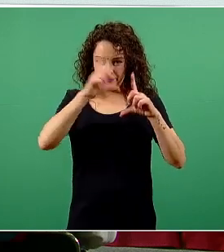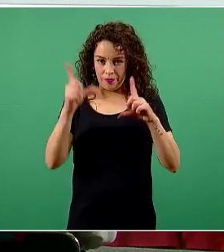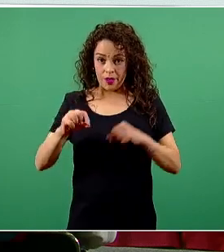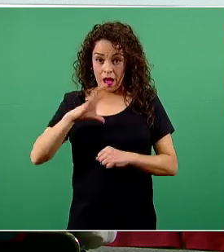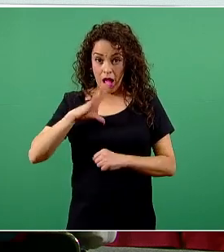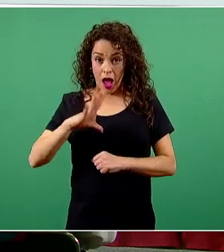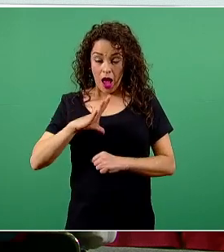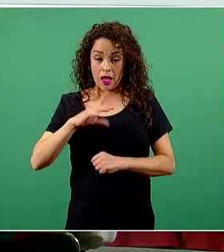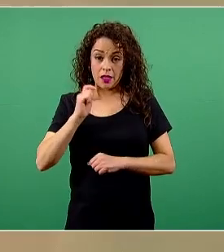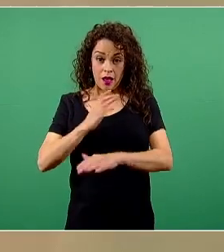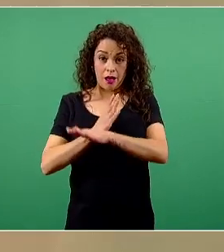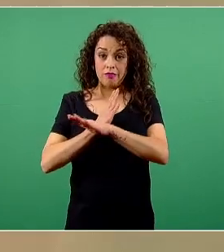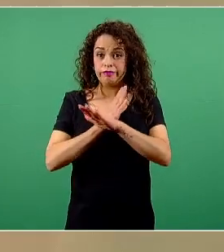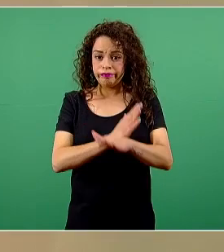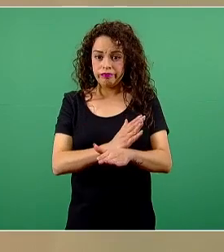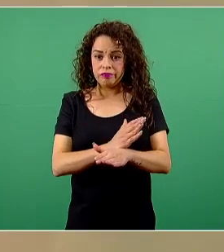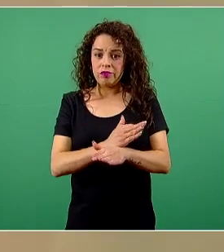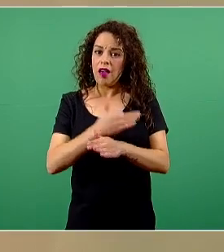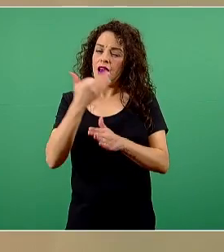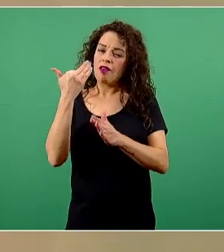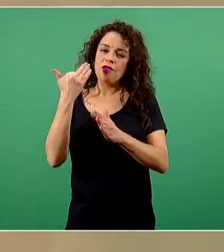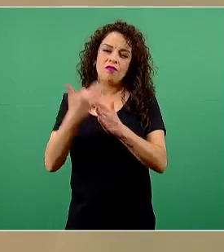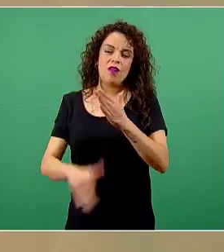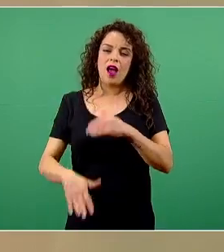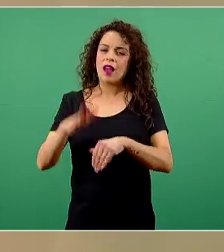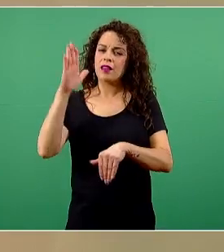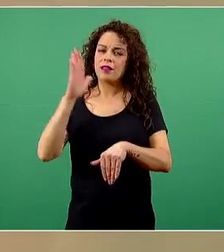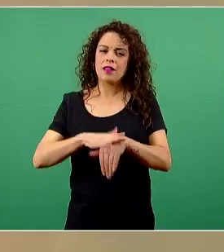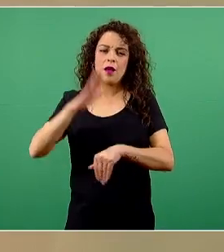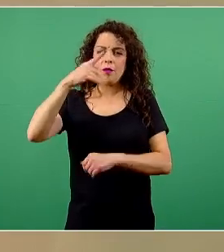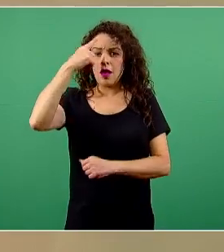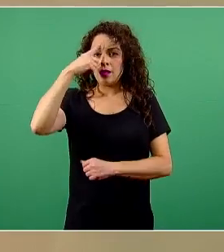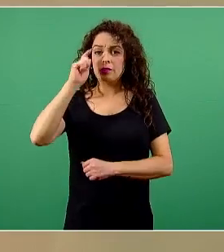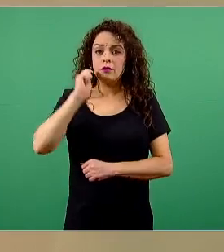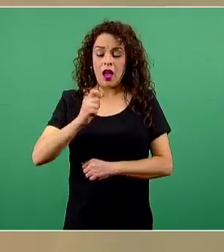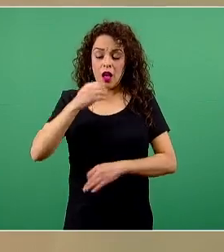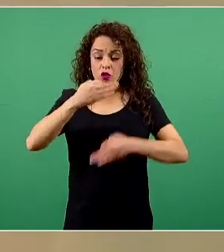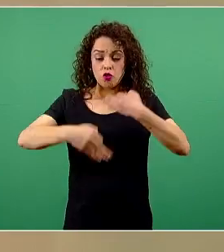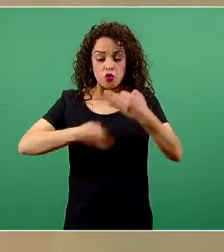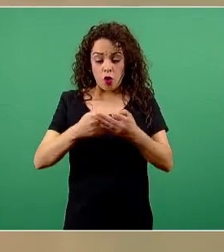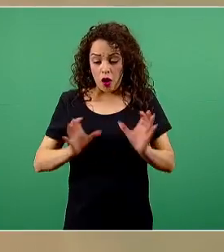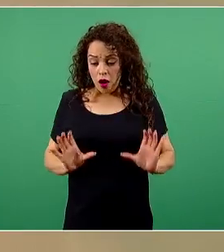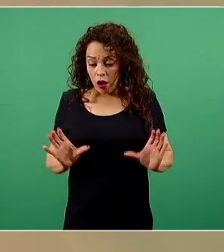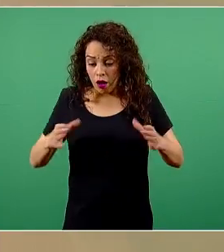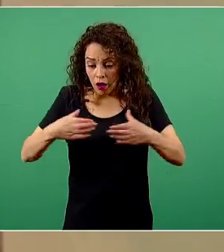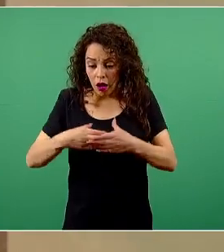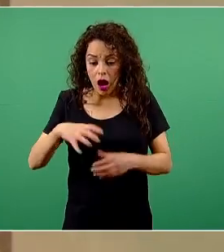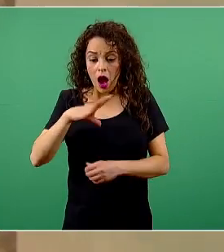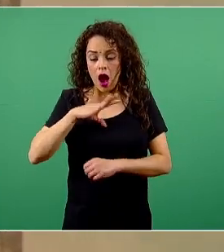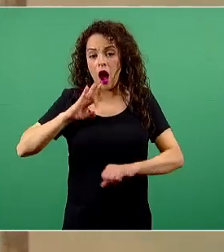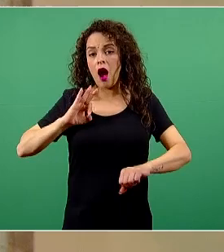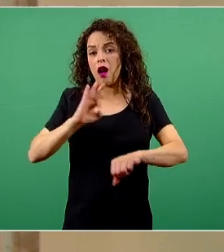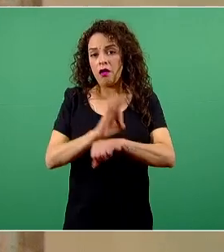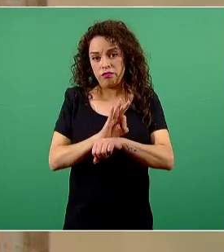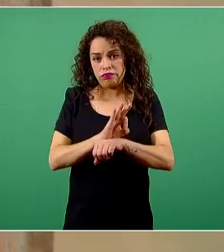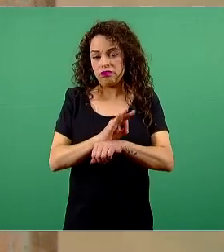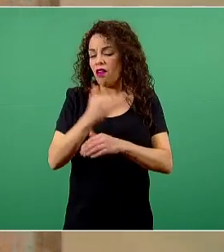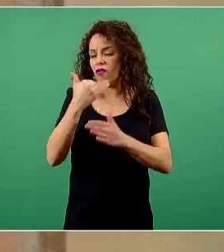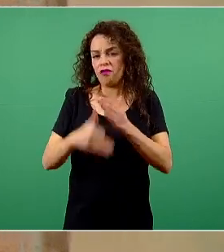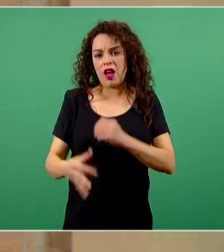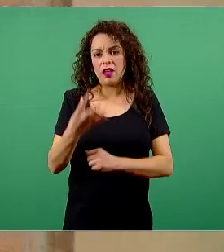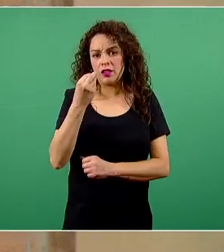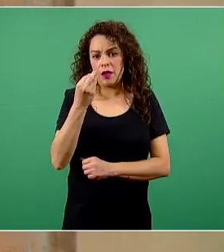todavía lejos de alcanzar la inmunidad de grupo o de rebaño. Sin embargo, la podremos alcanzar complementando